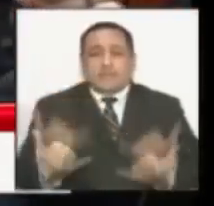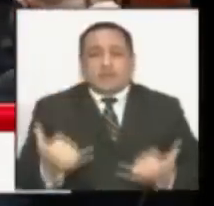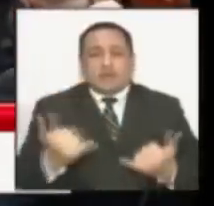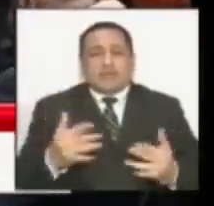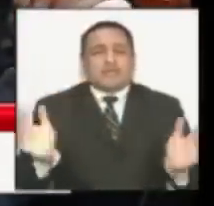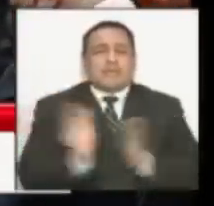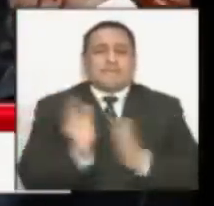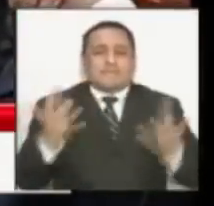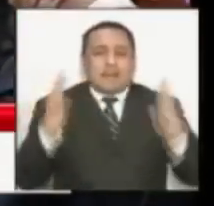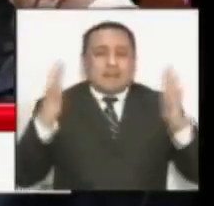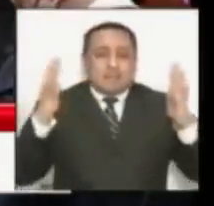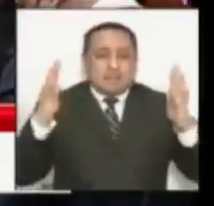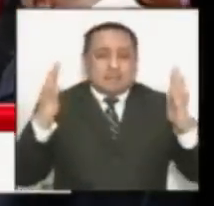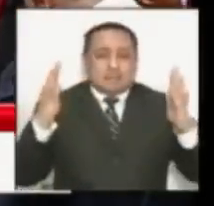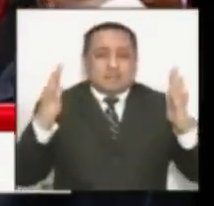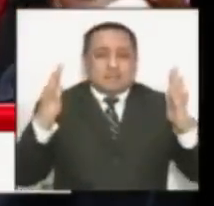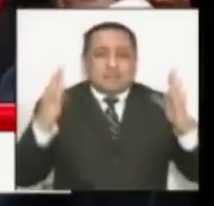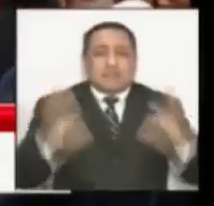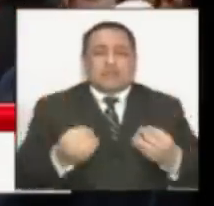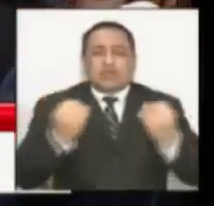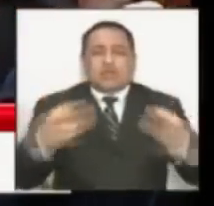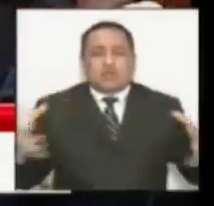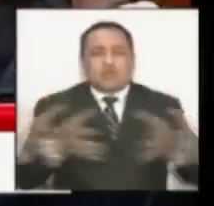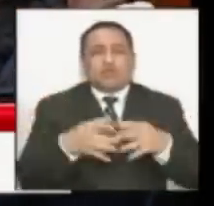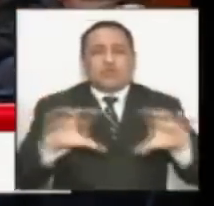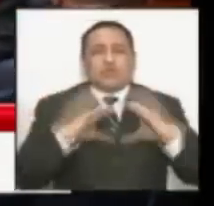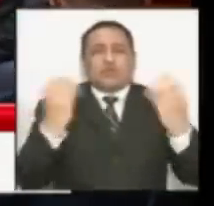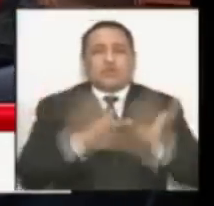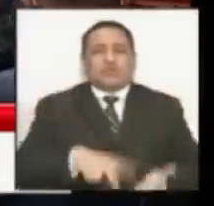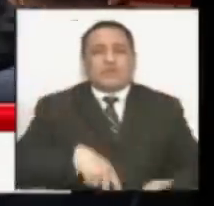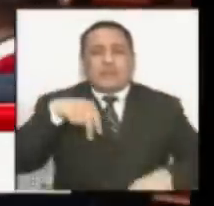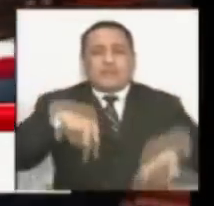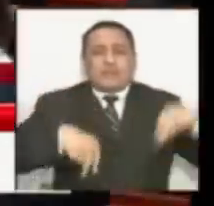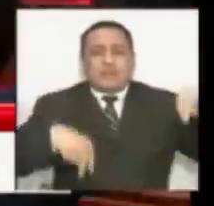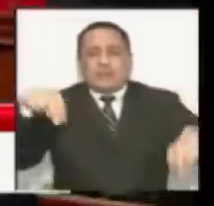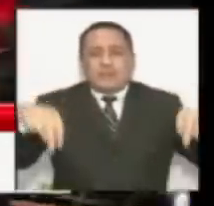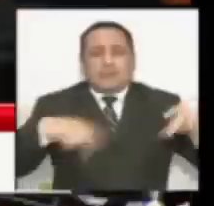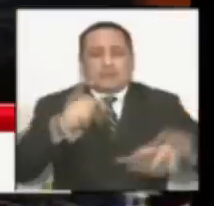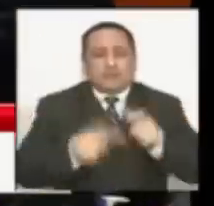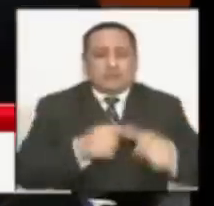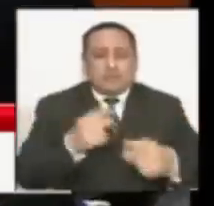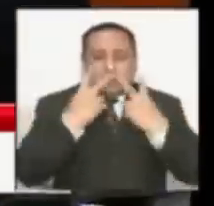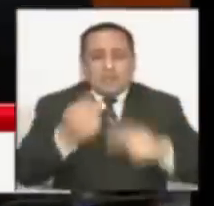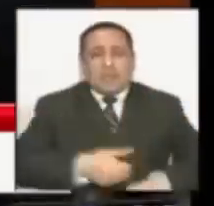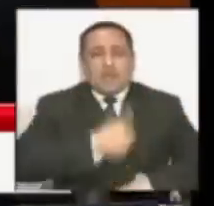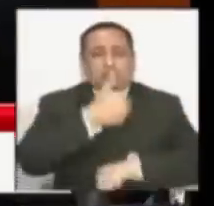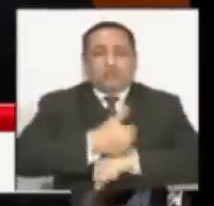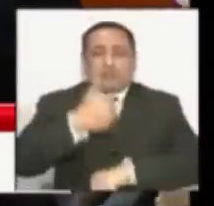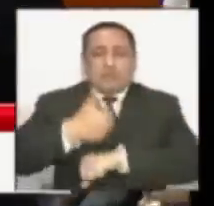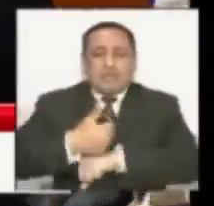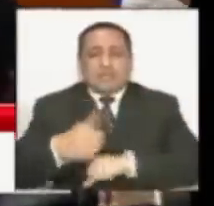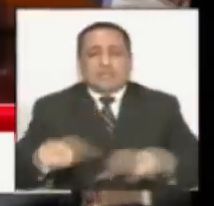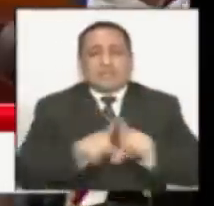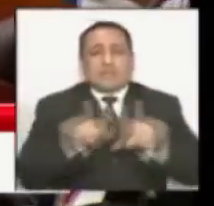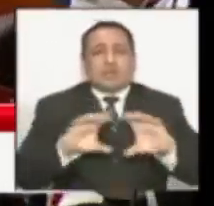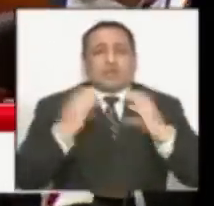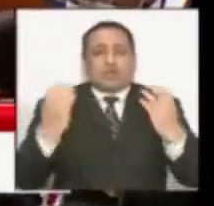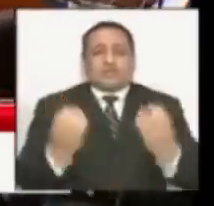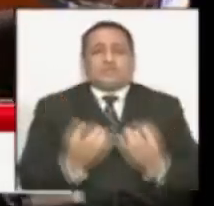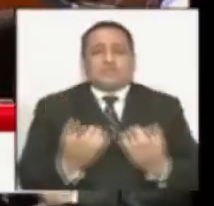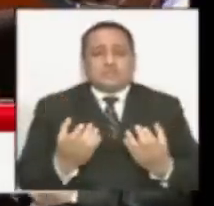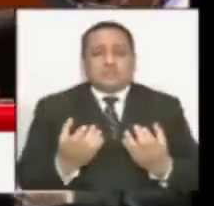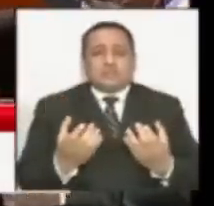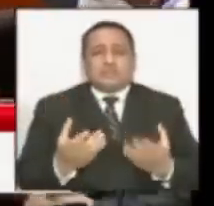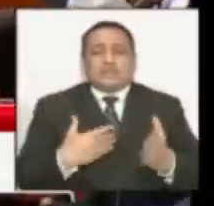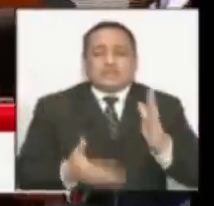que duró cerca de una hora. Vamos a continuar viendo las imágenes, vemos que toda su bancada y el